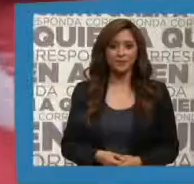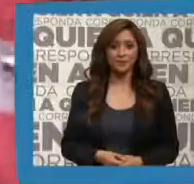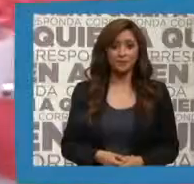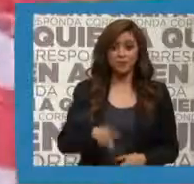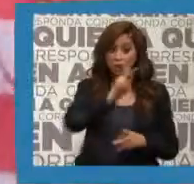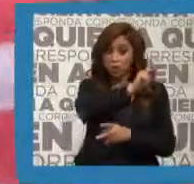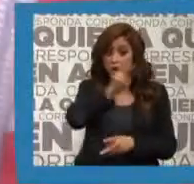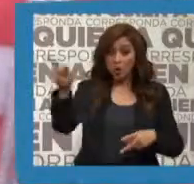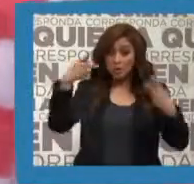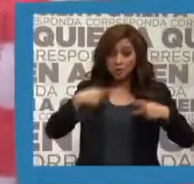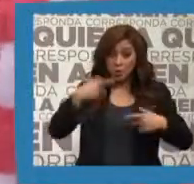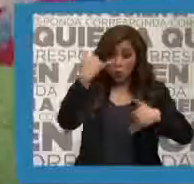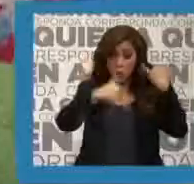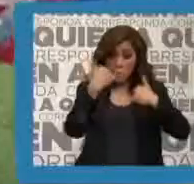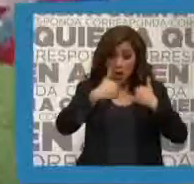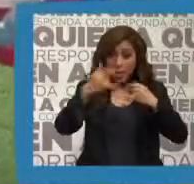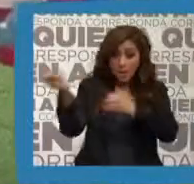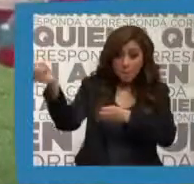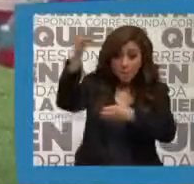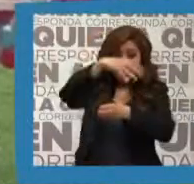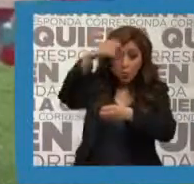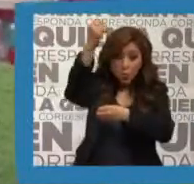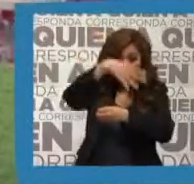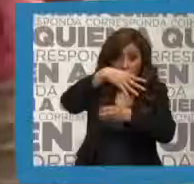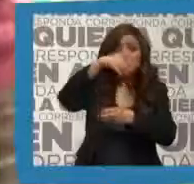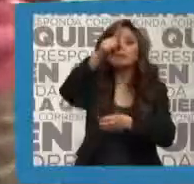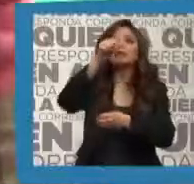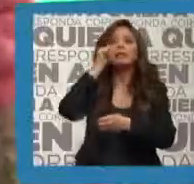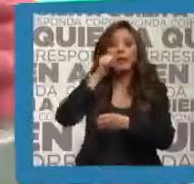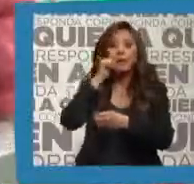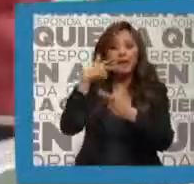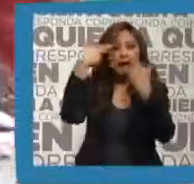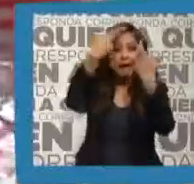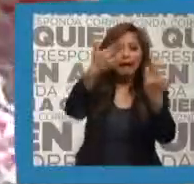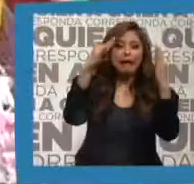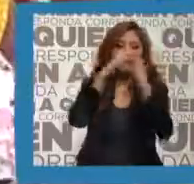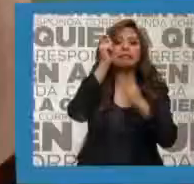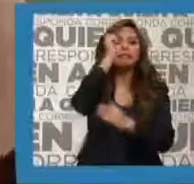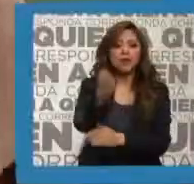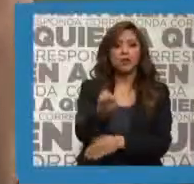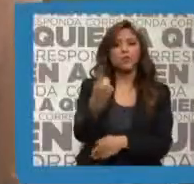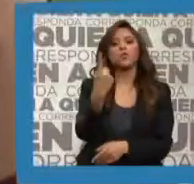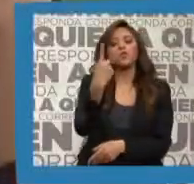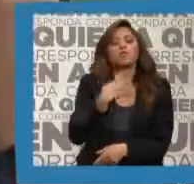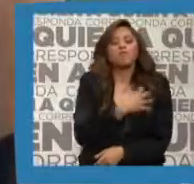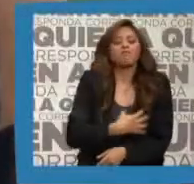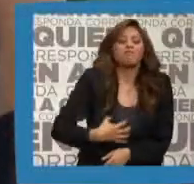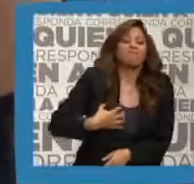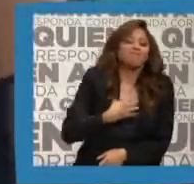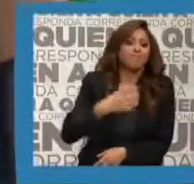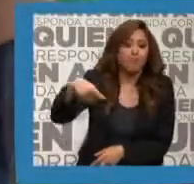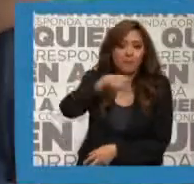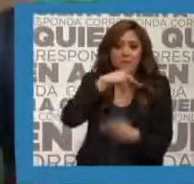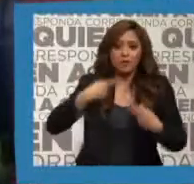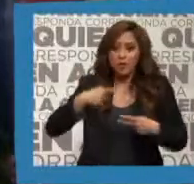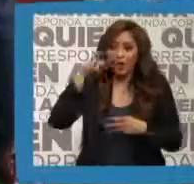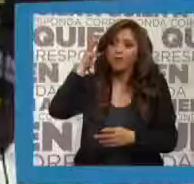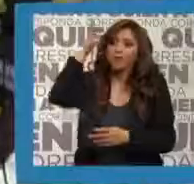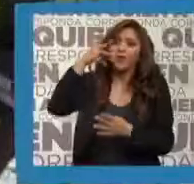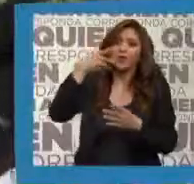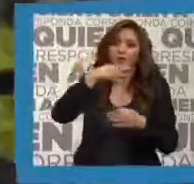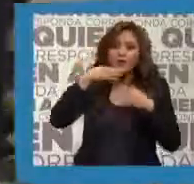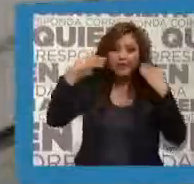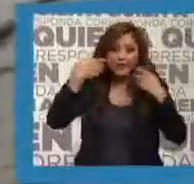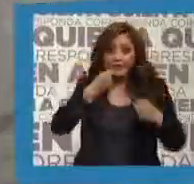Toda la gente que dona juguetes en nuestro contenedor central se lleva a casa dos cosas. Una, la enorme satisfacción de hacer felices a los niños. Y otra,